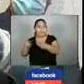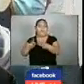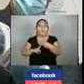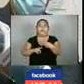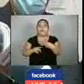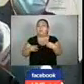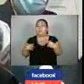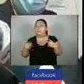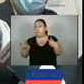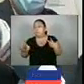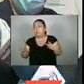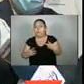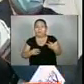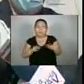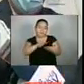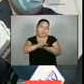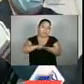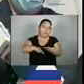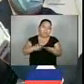También van